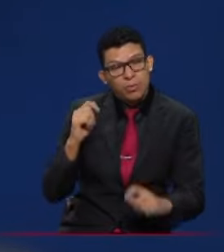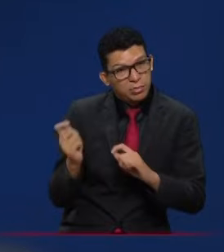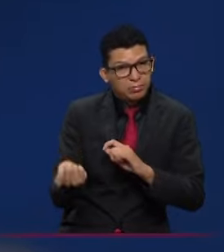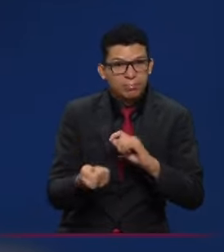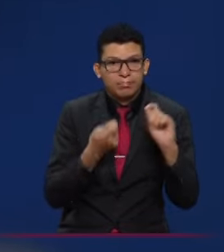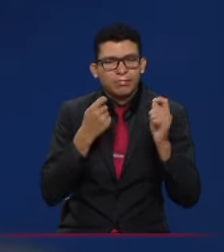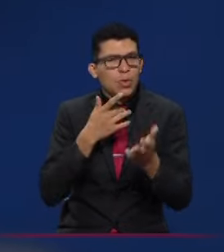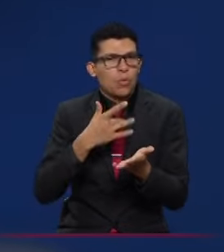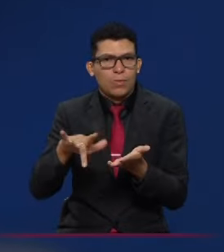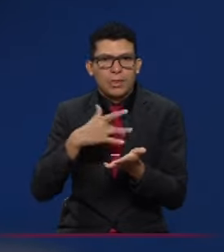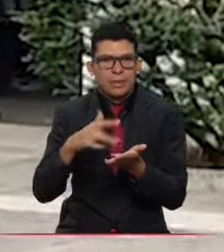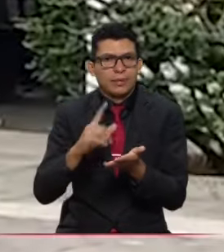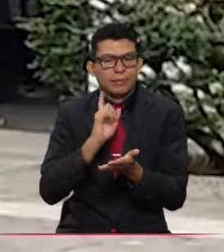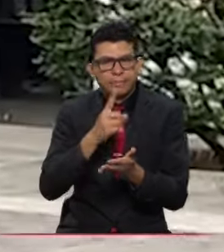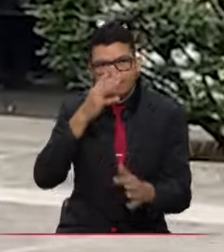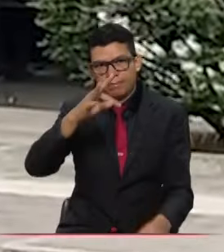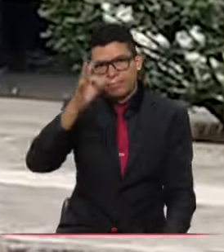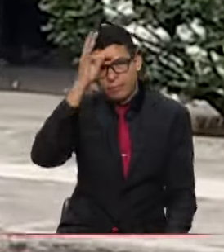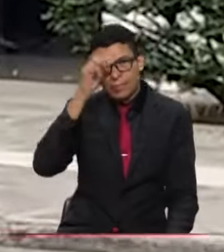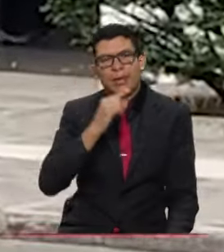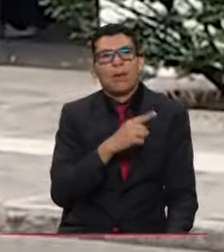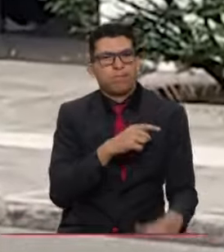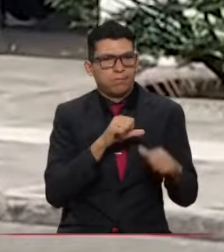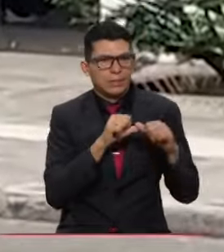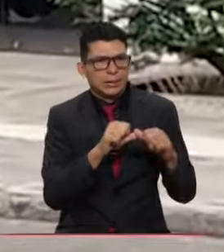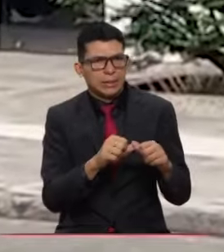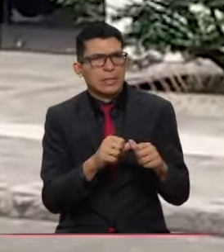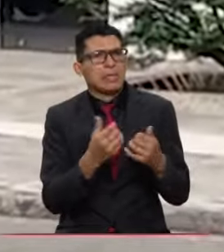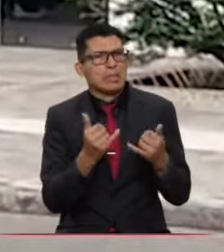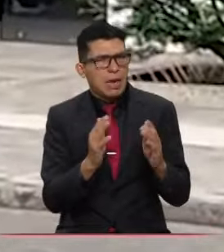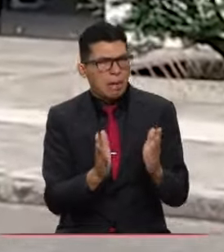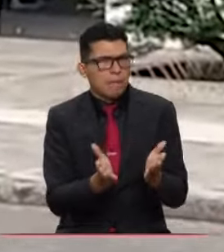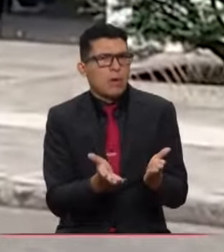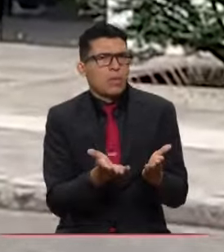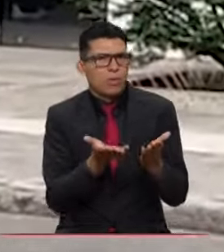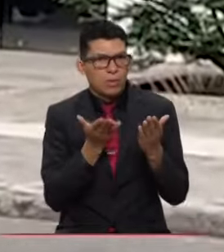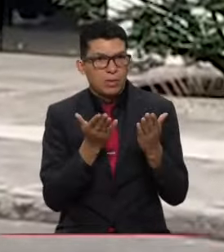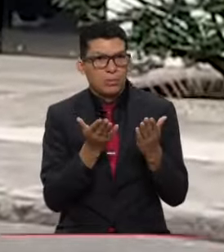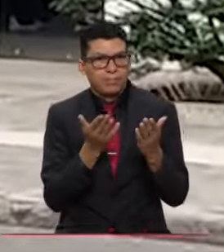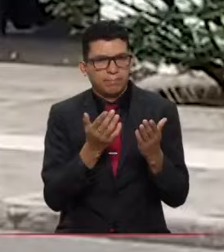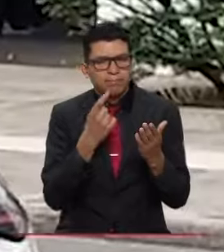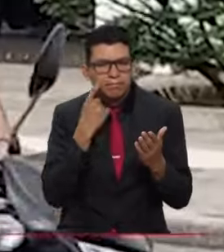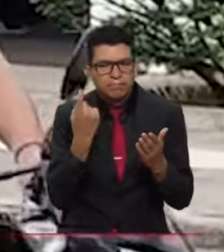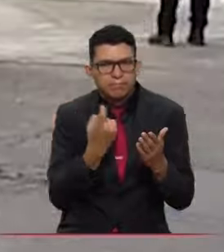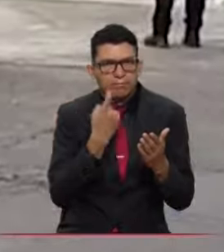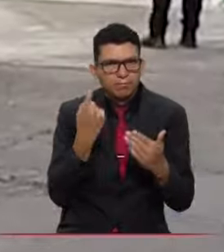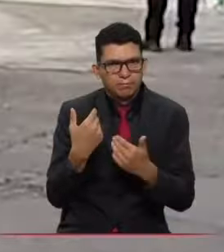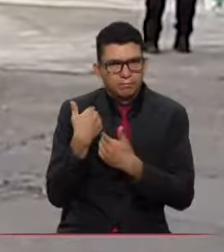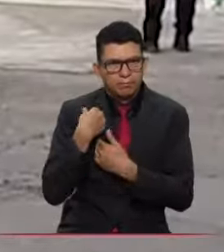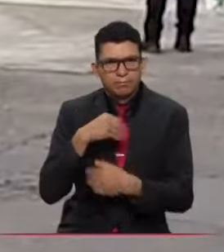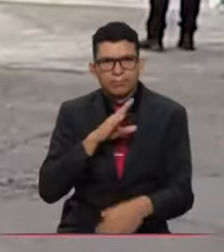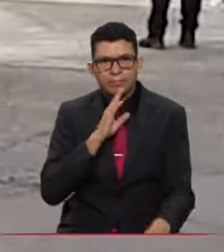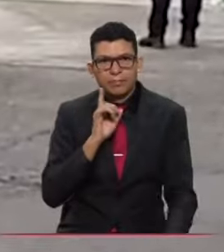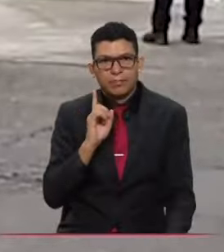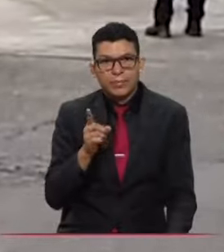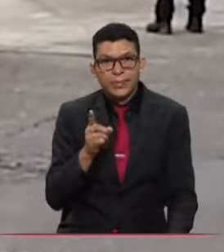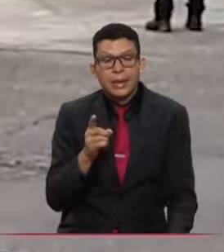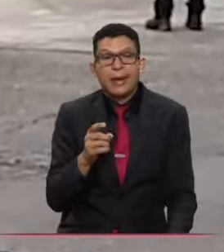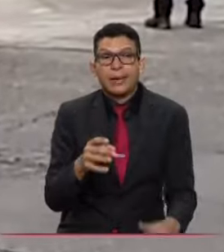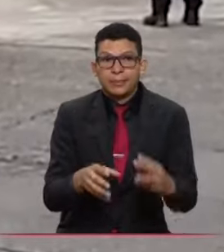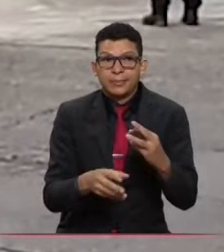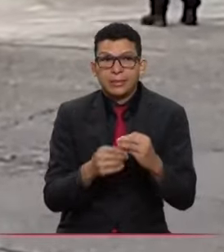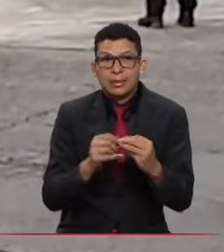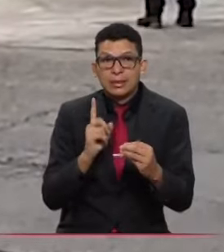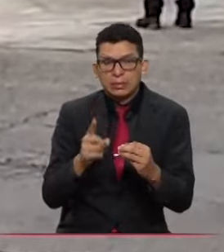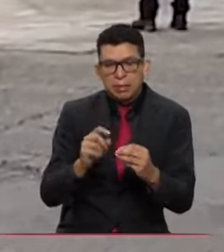trasladada de emergencia a un centro asistencial donde permanece estable. Las autoridades buscan a los responsables de este caso, quienes además